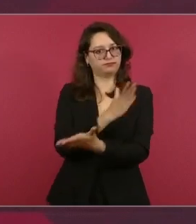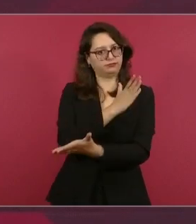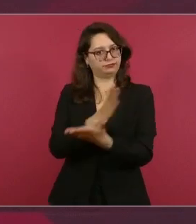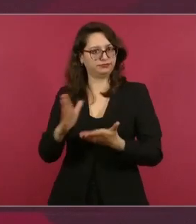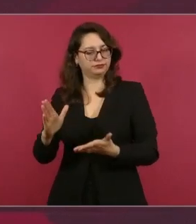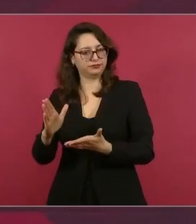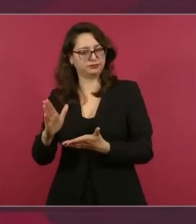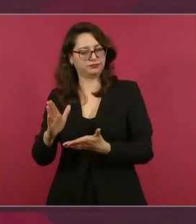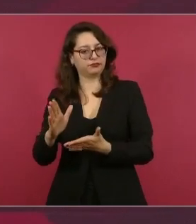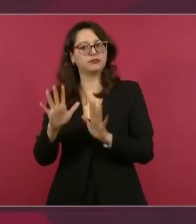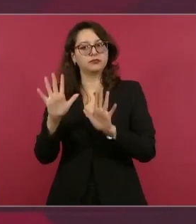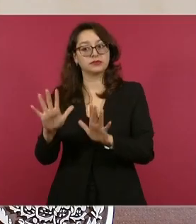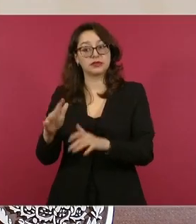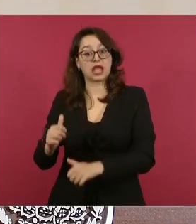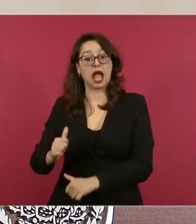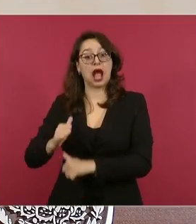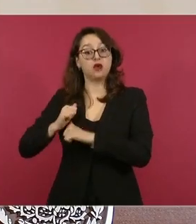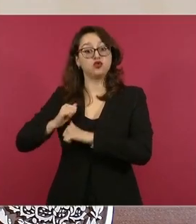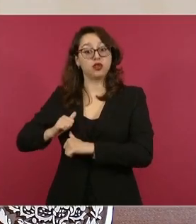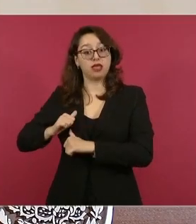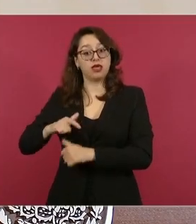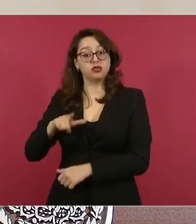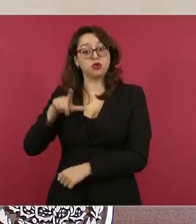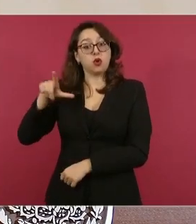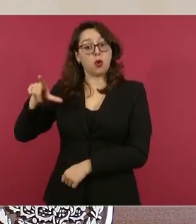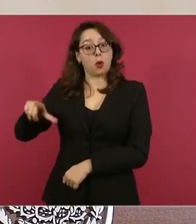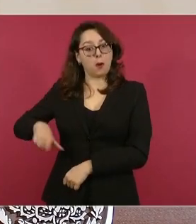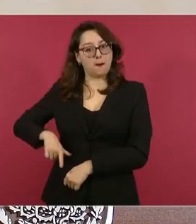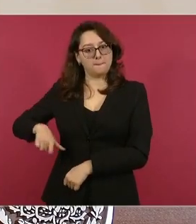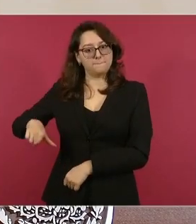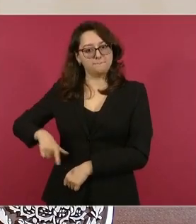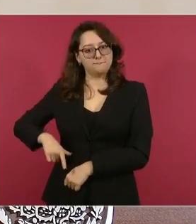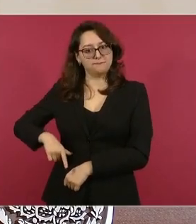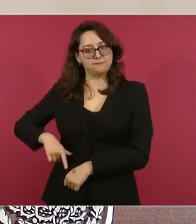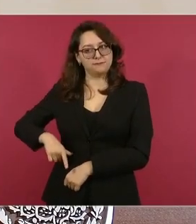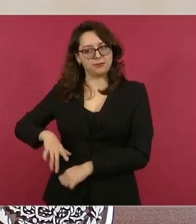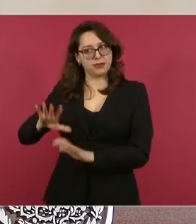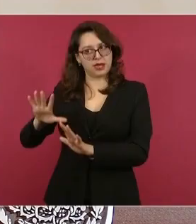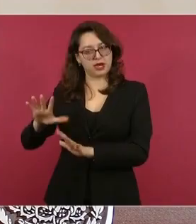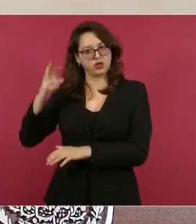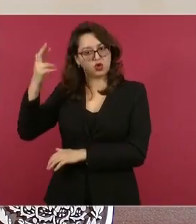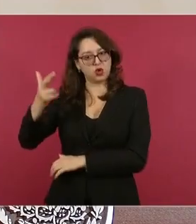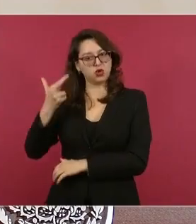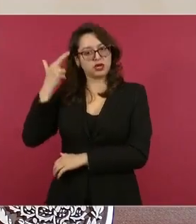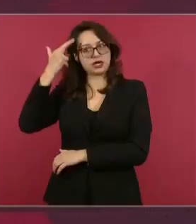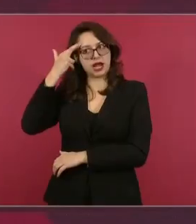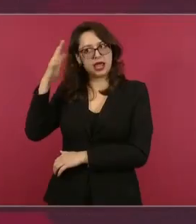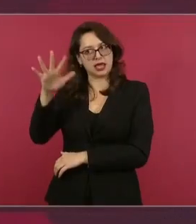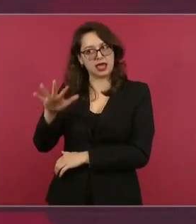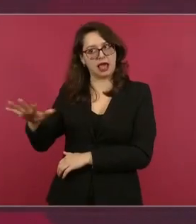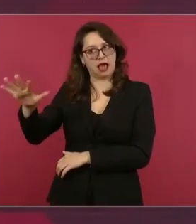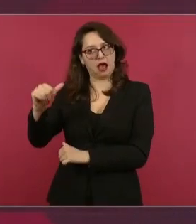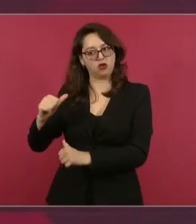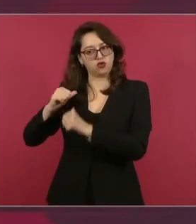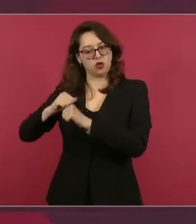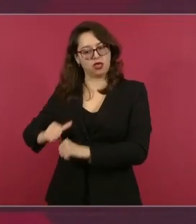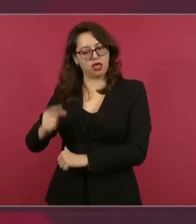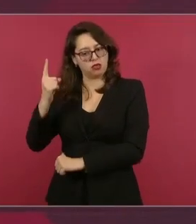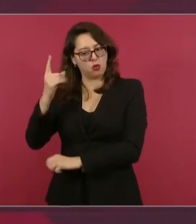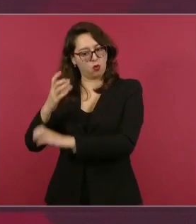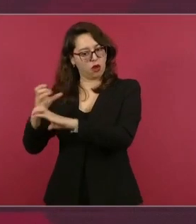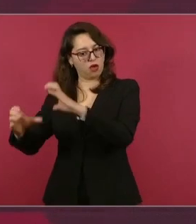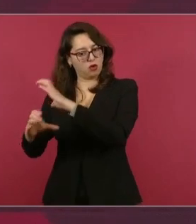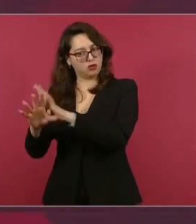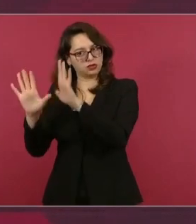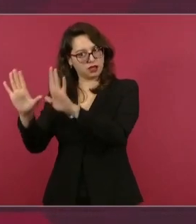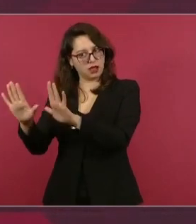de España, sobre todo en la época colonial,